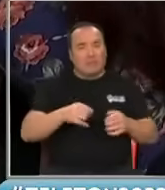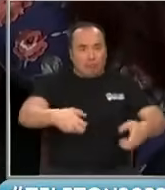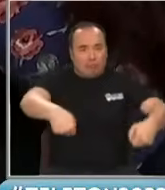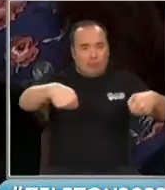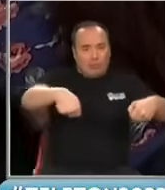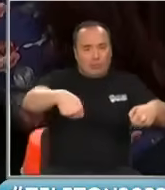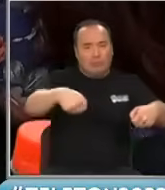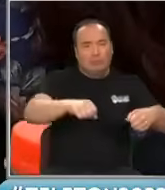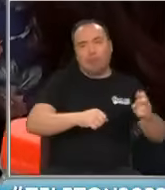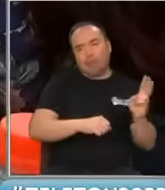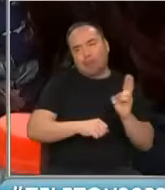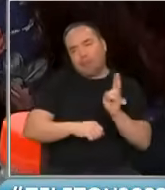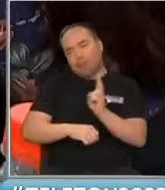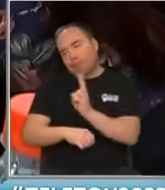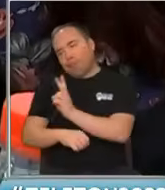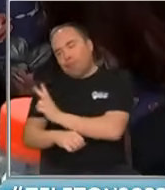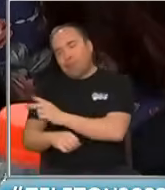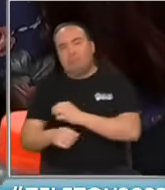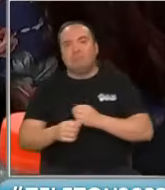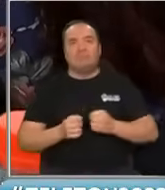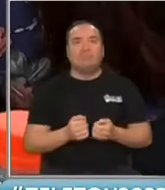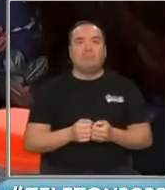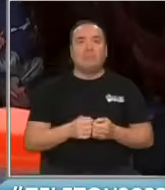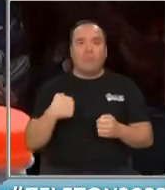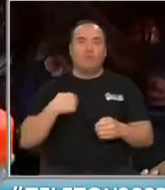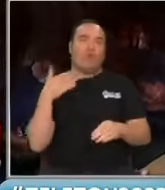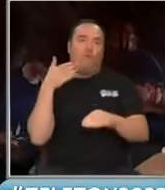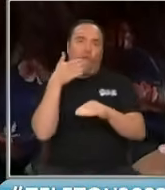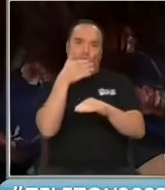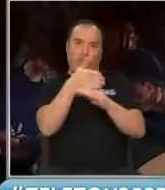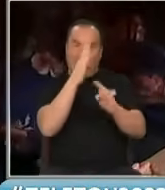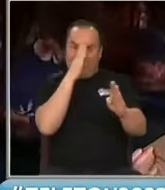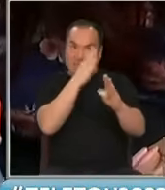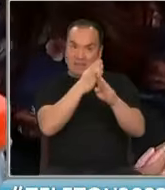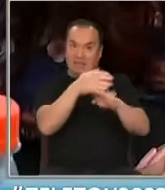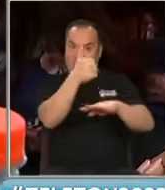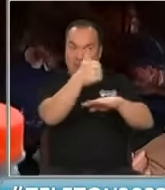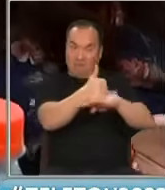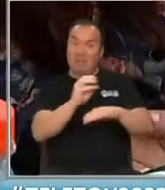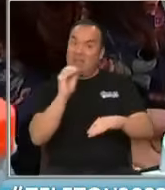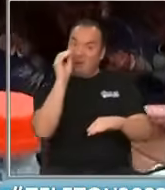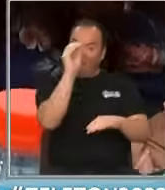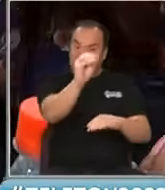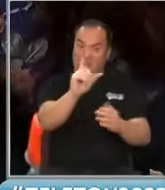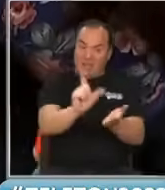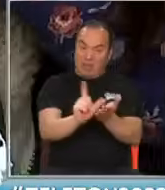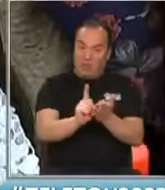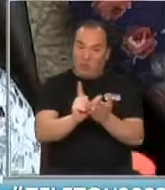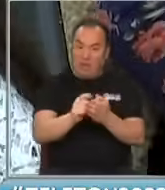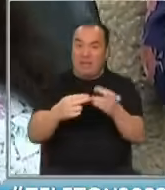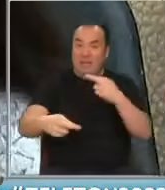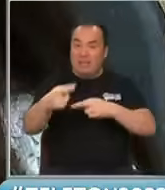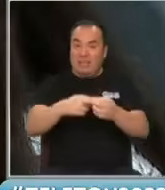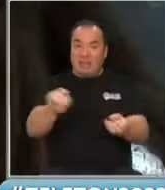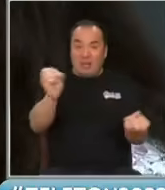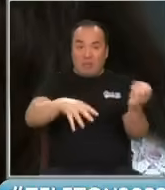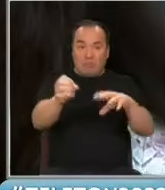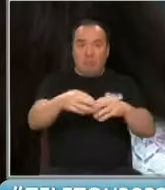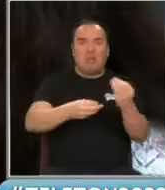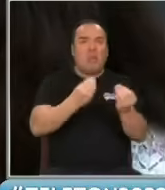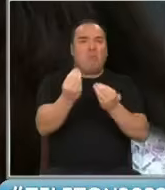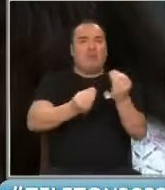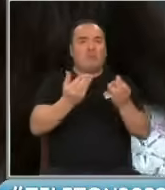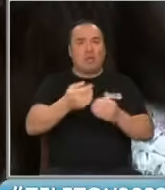y bueno, entonces... fui a hablar con él sobre el punto limpio y dijo que todavía está ahí en Limache,